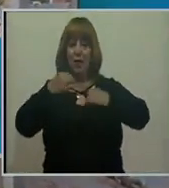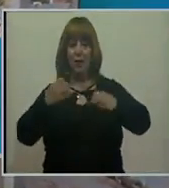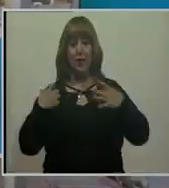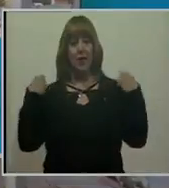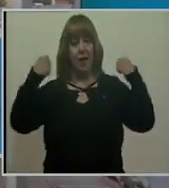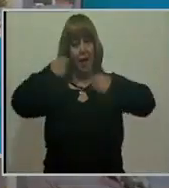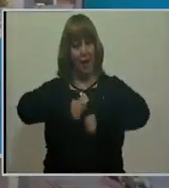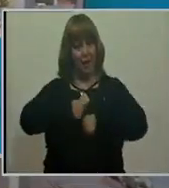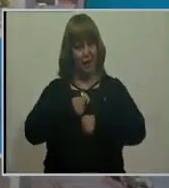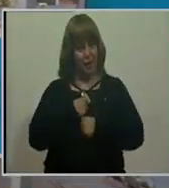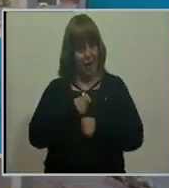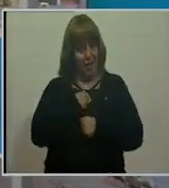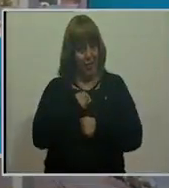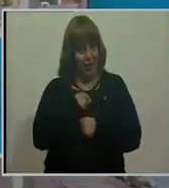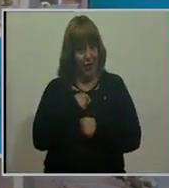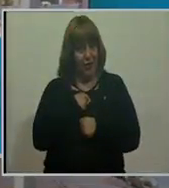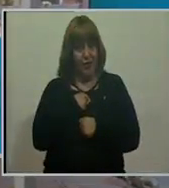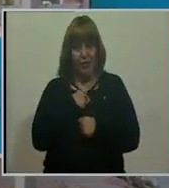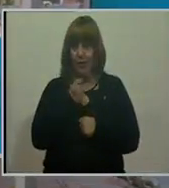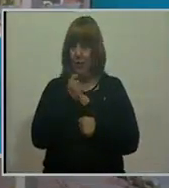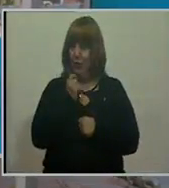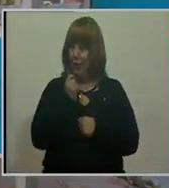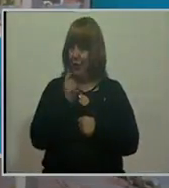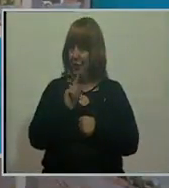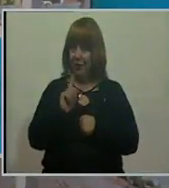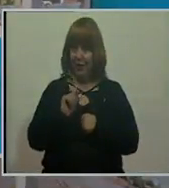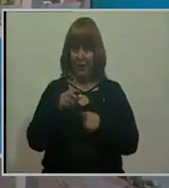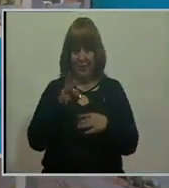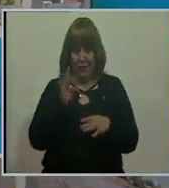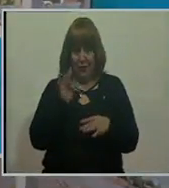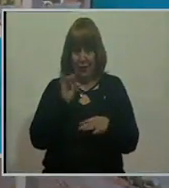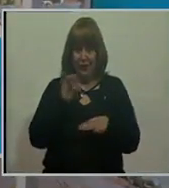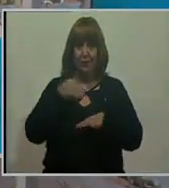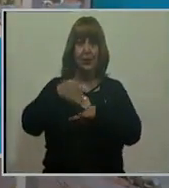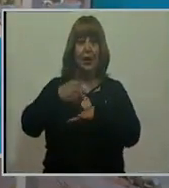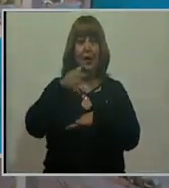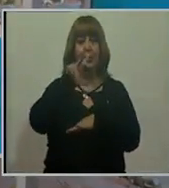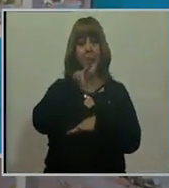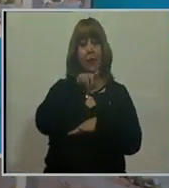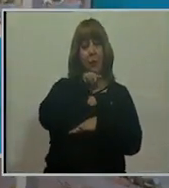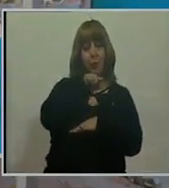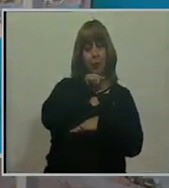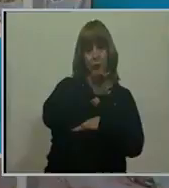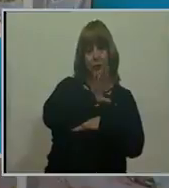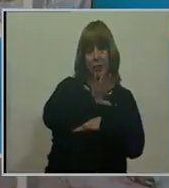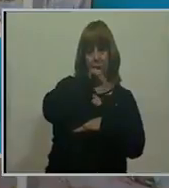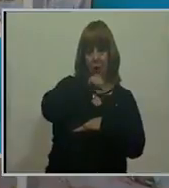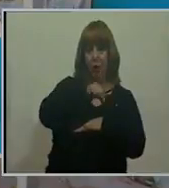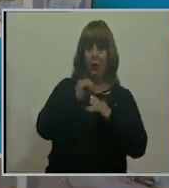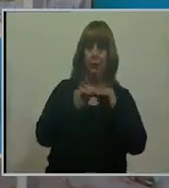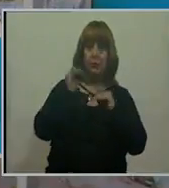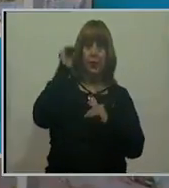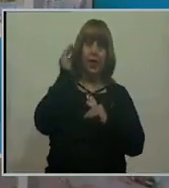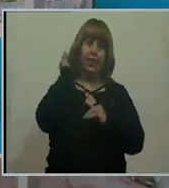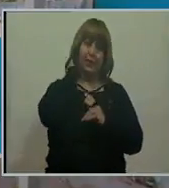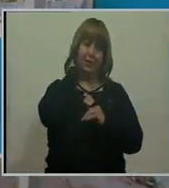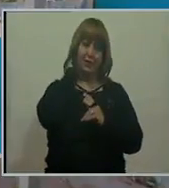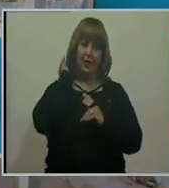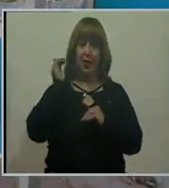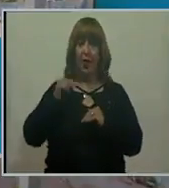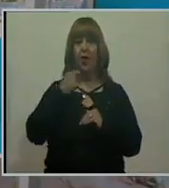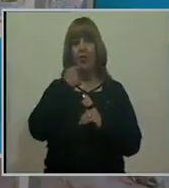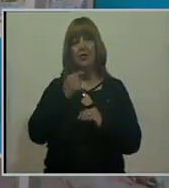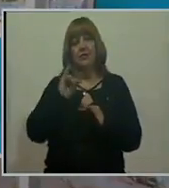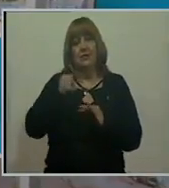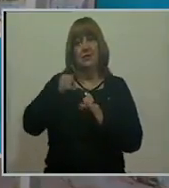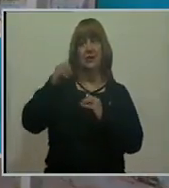Sí, eso le iba a decir. No es fácil, no. Sobre todo con esta temperatura. 3 grados 5 décimas, esperamos una máxima de 16. Dicen sale el sol.